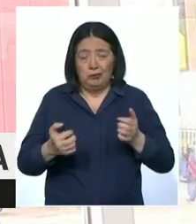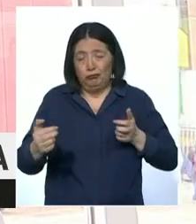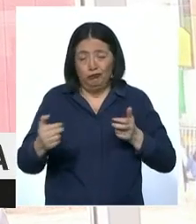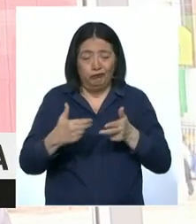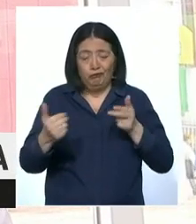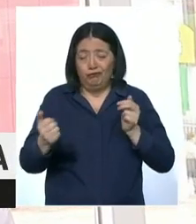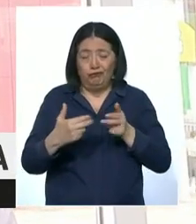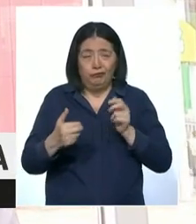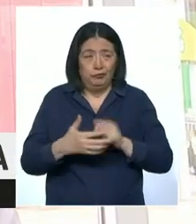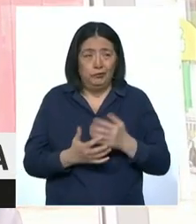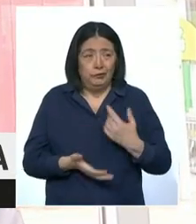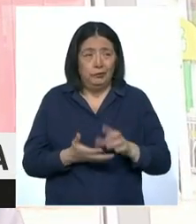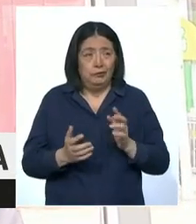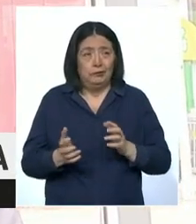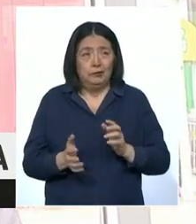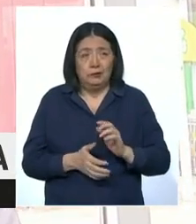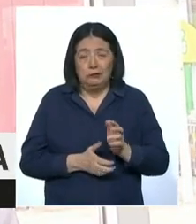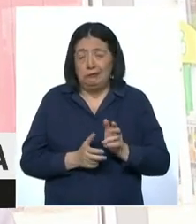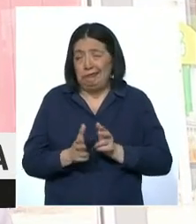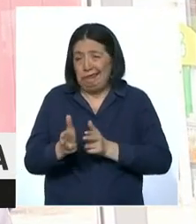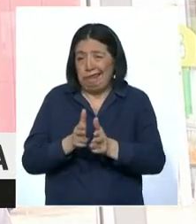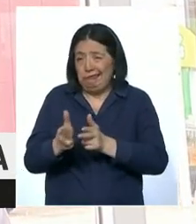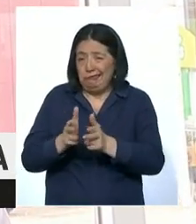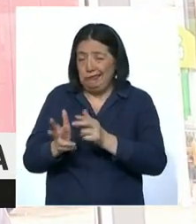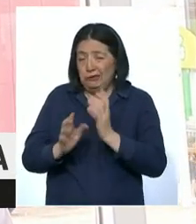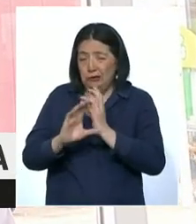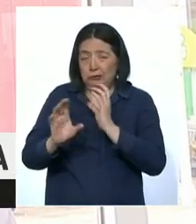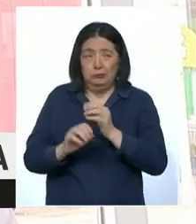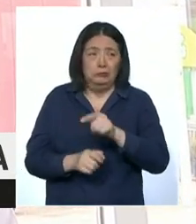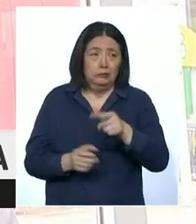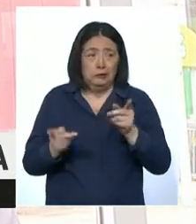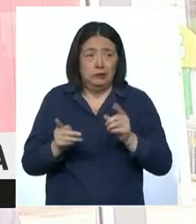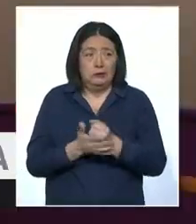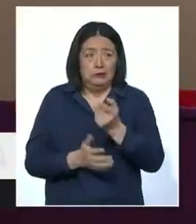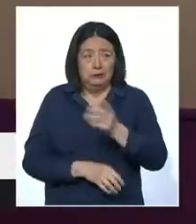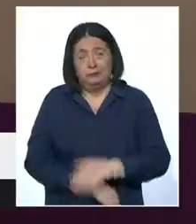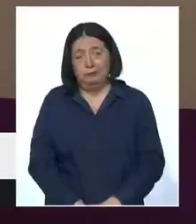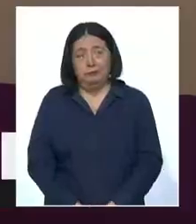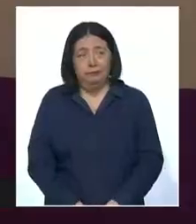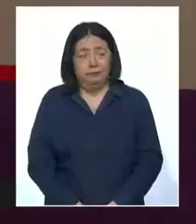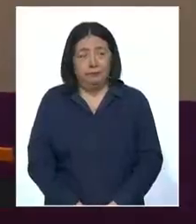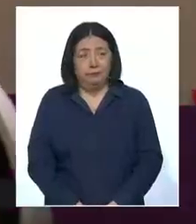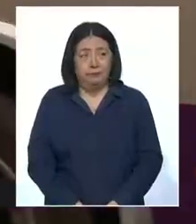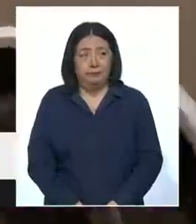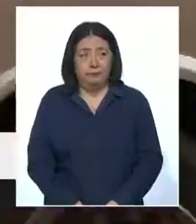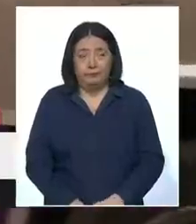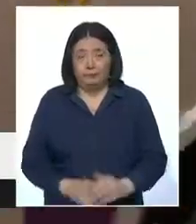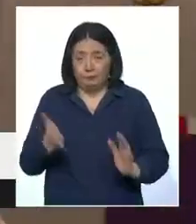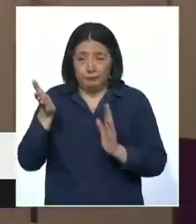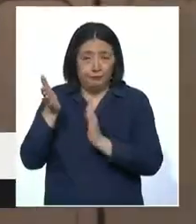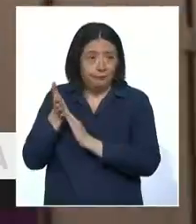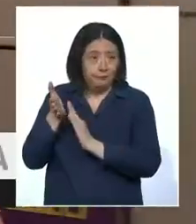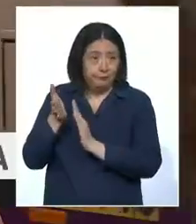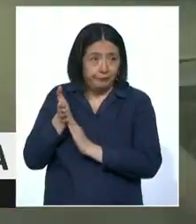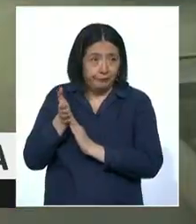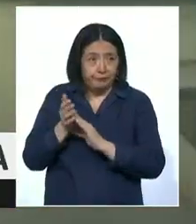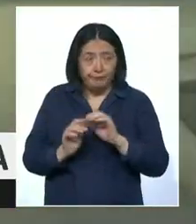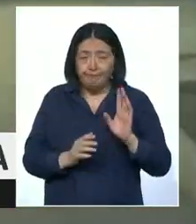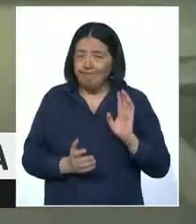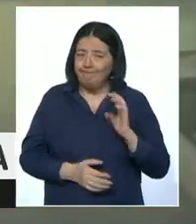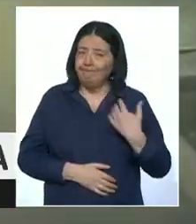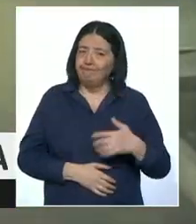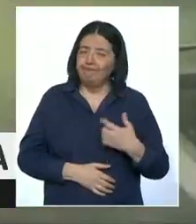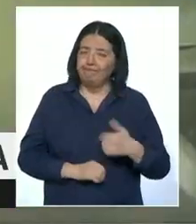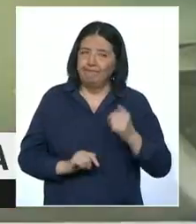que el exceso de competencia de los vehículos por coger pasajeros genera este tipo de accidentes, ¿no? Desde la Defensoría del Pueblo han expresado